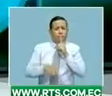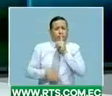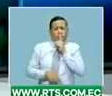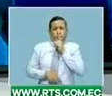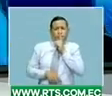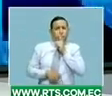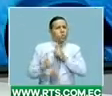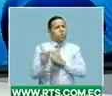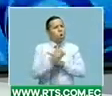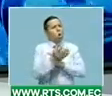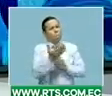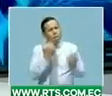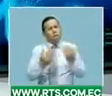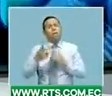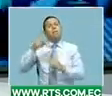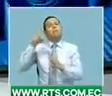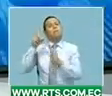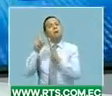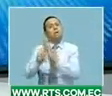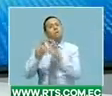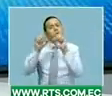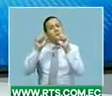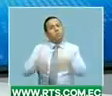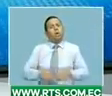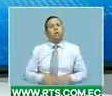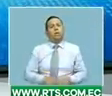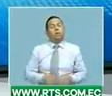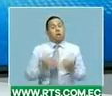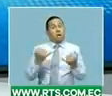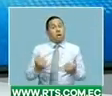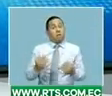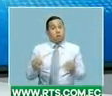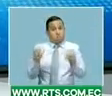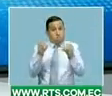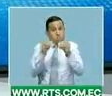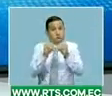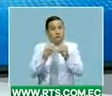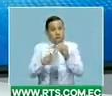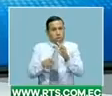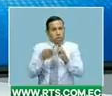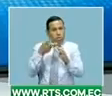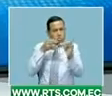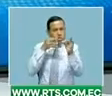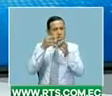Revisemos ahora una promoción de la segunda parte de esos reportajes especiales.